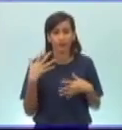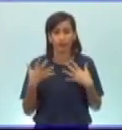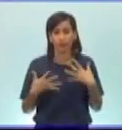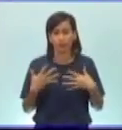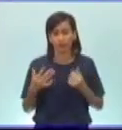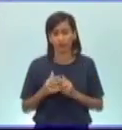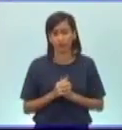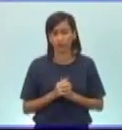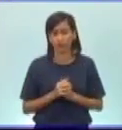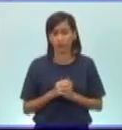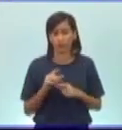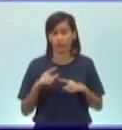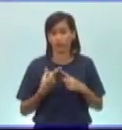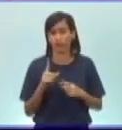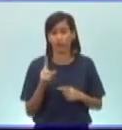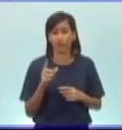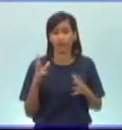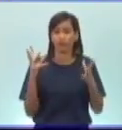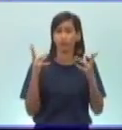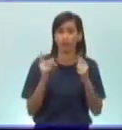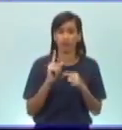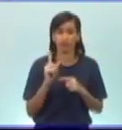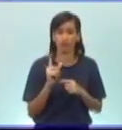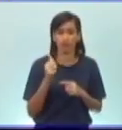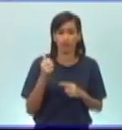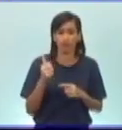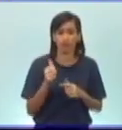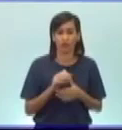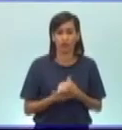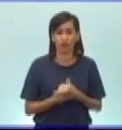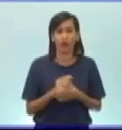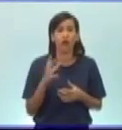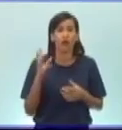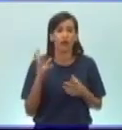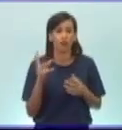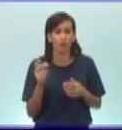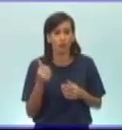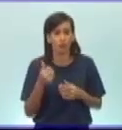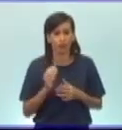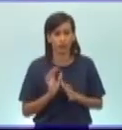resultado no es correcto, aunque calculemos bien. Veamos.